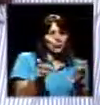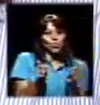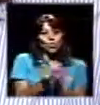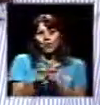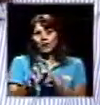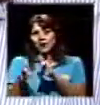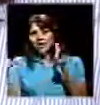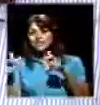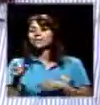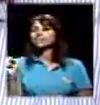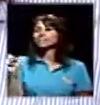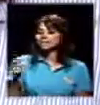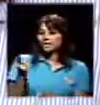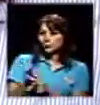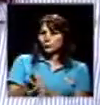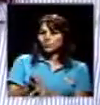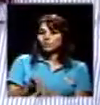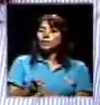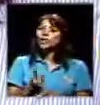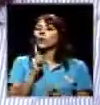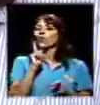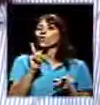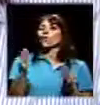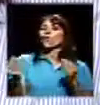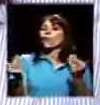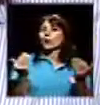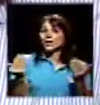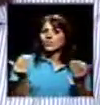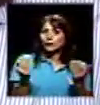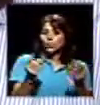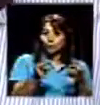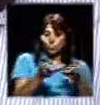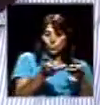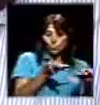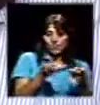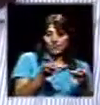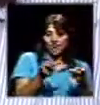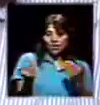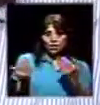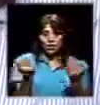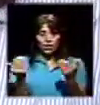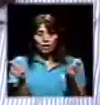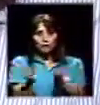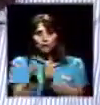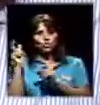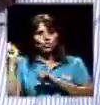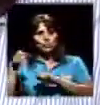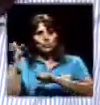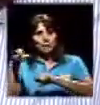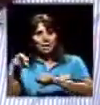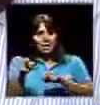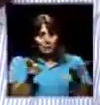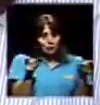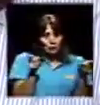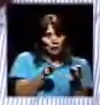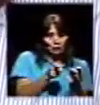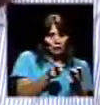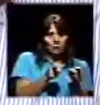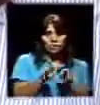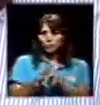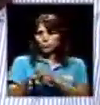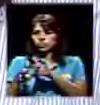pulpería con un supermercado. Estamos comparando las pulperías de los diferentes